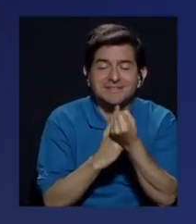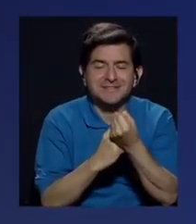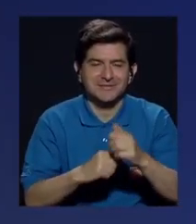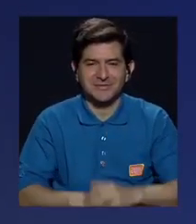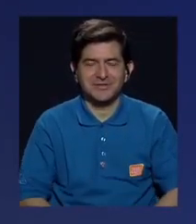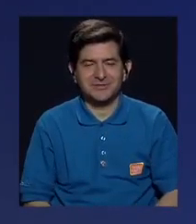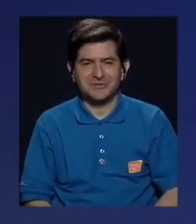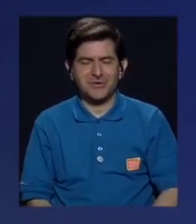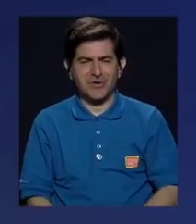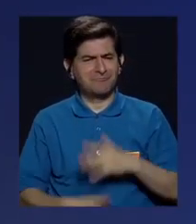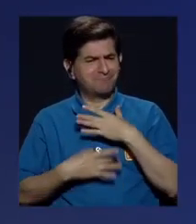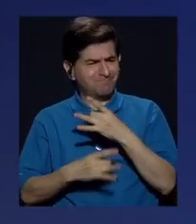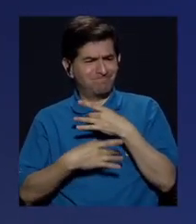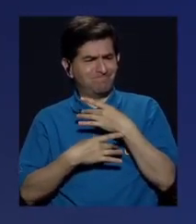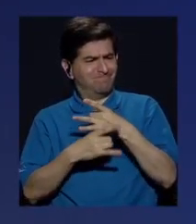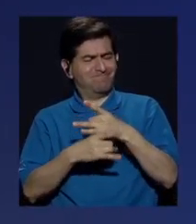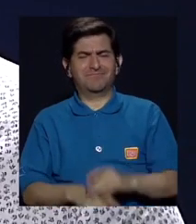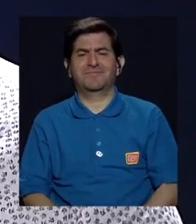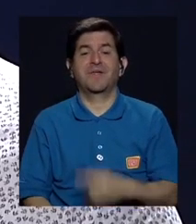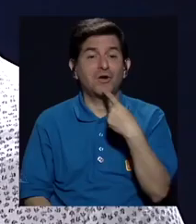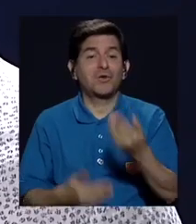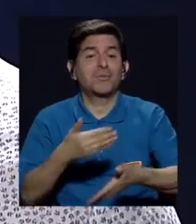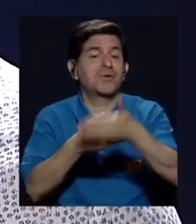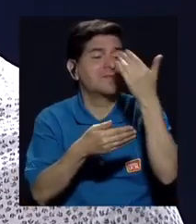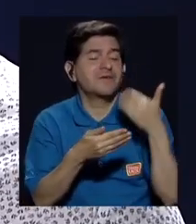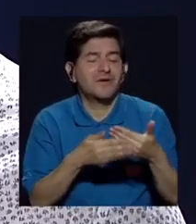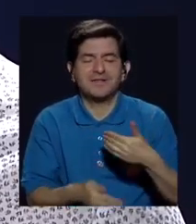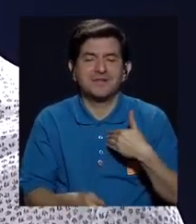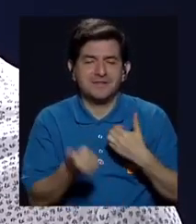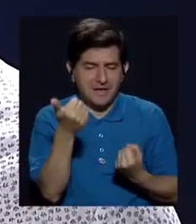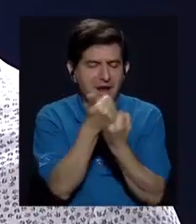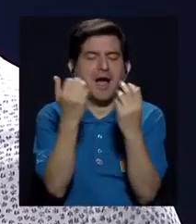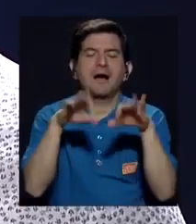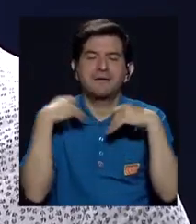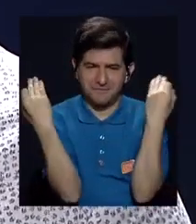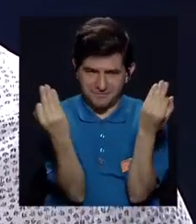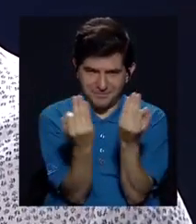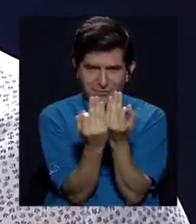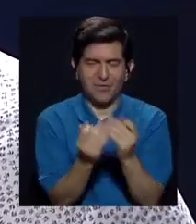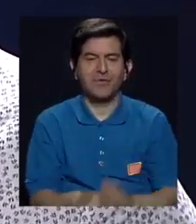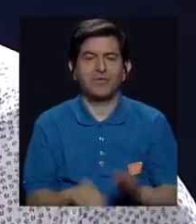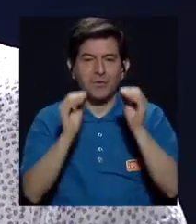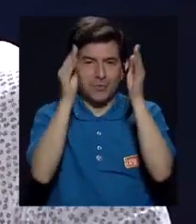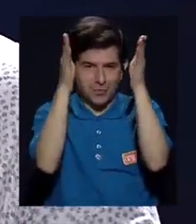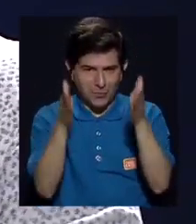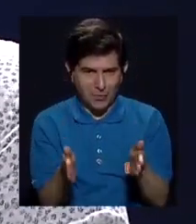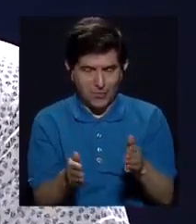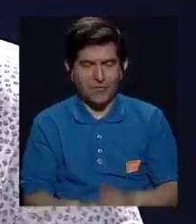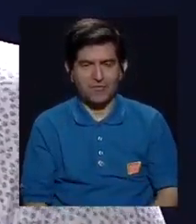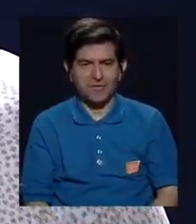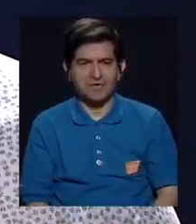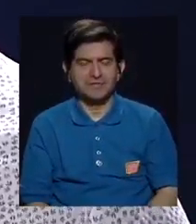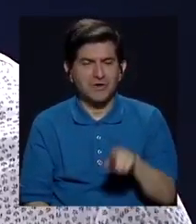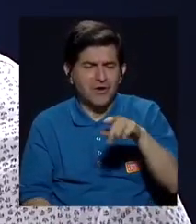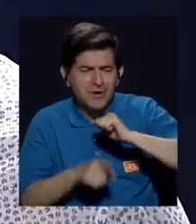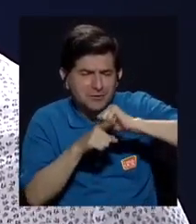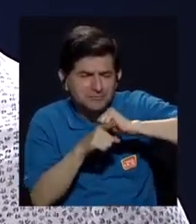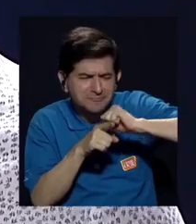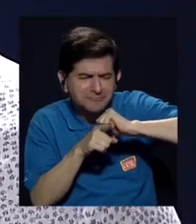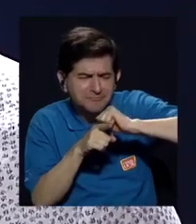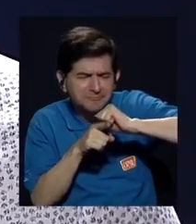se han alineado de una manera muy interesante. Como usted lo mencionaba, tiene el apoyo de la familia, tiene un profesor que le está entrenando